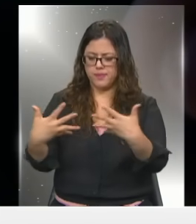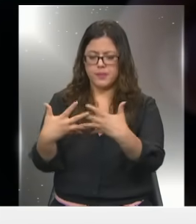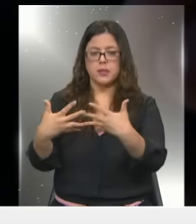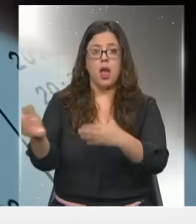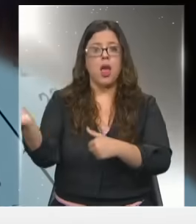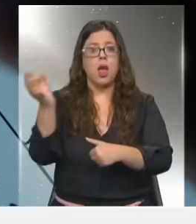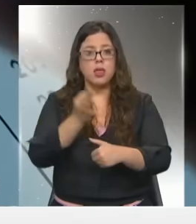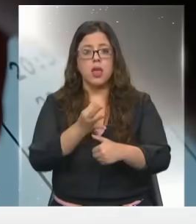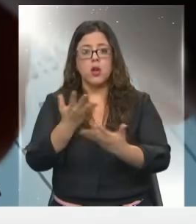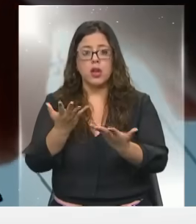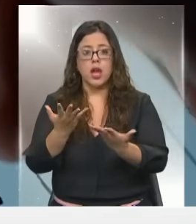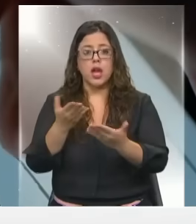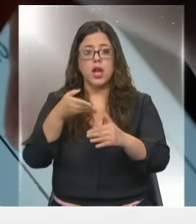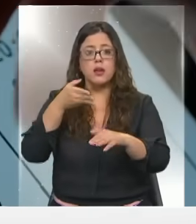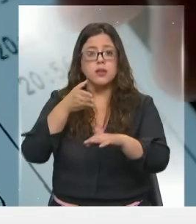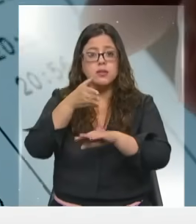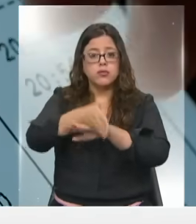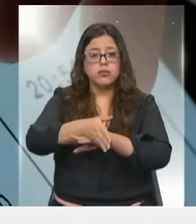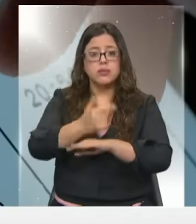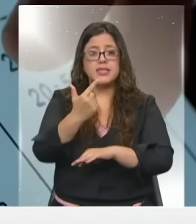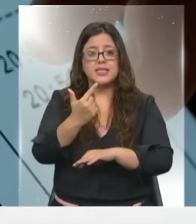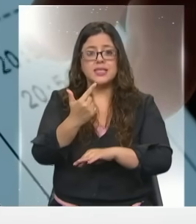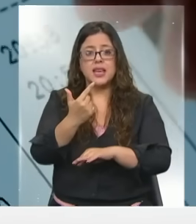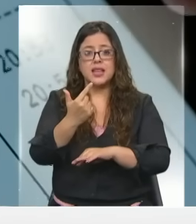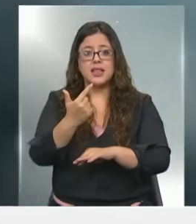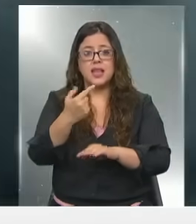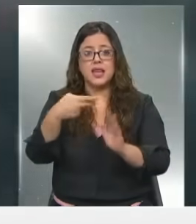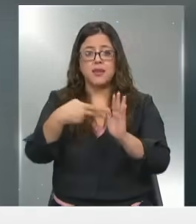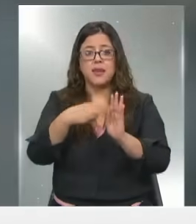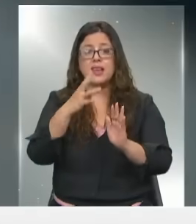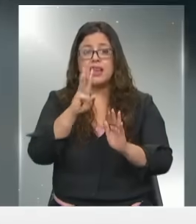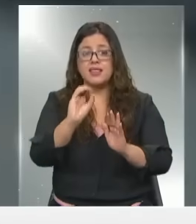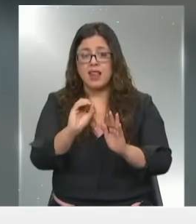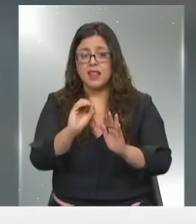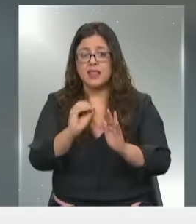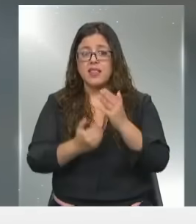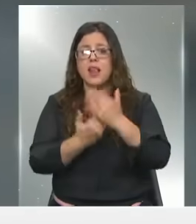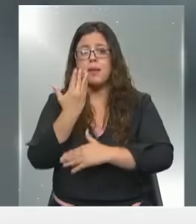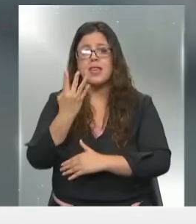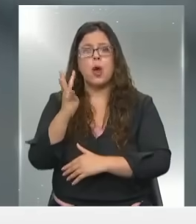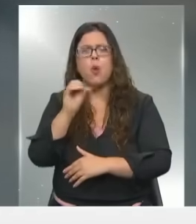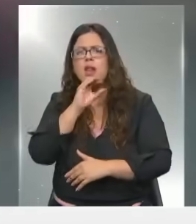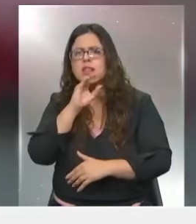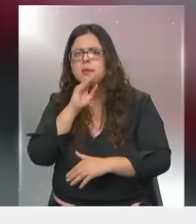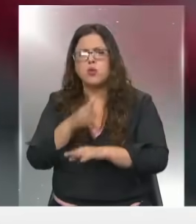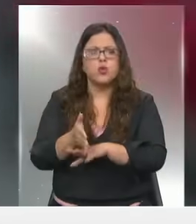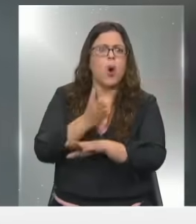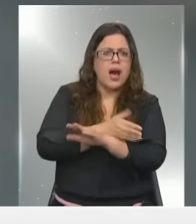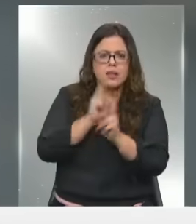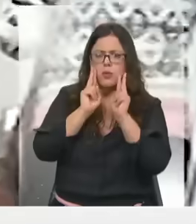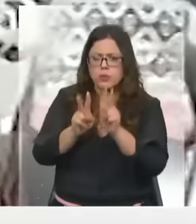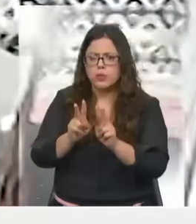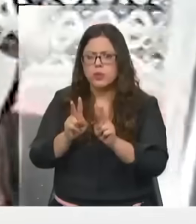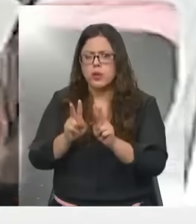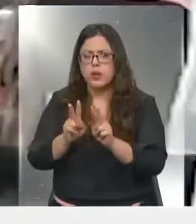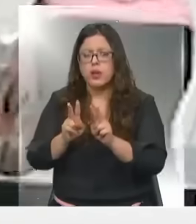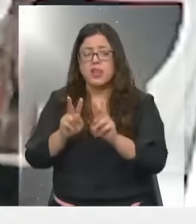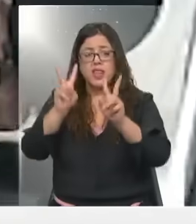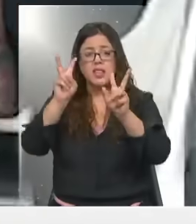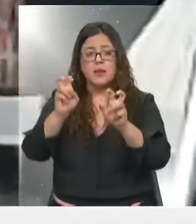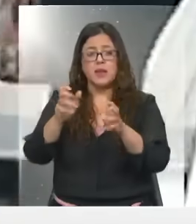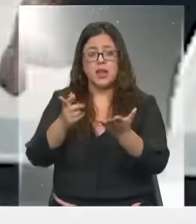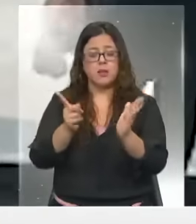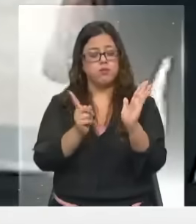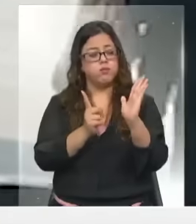haber entrado a las 7:30, 40 minutos antes de lo que registramos en esta imagen. Y en lugar de marcar su salida a